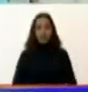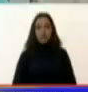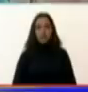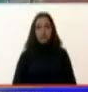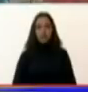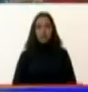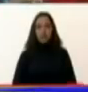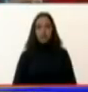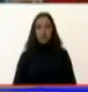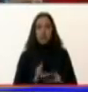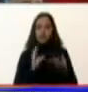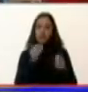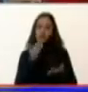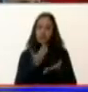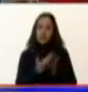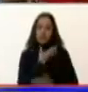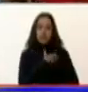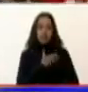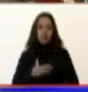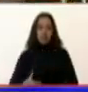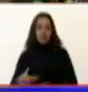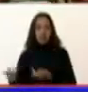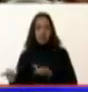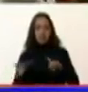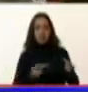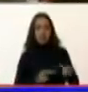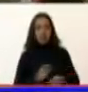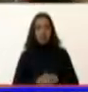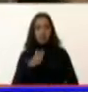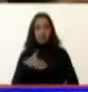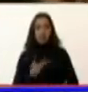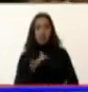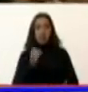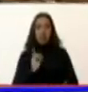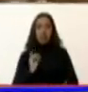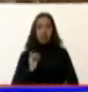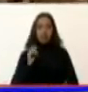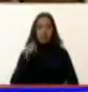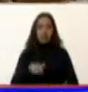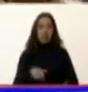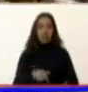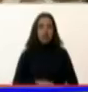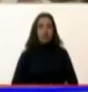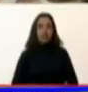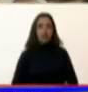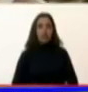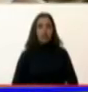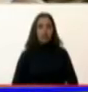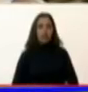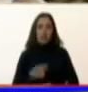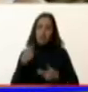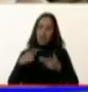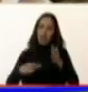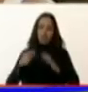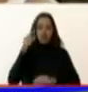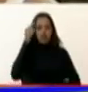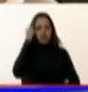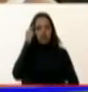Bueno, muchas gracias, presidente, por la invitación, por poder estar aquí. Realmente estos días han